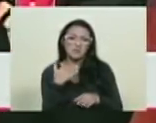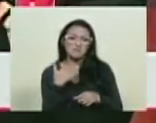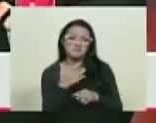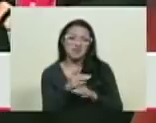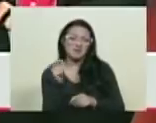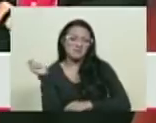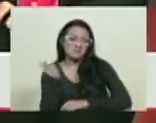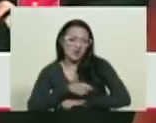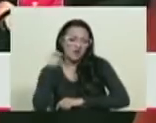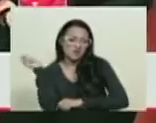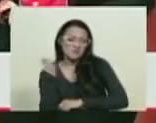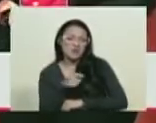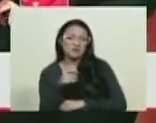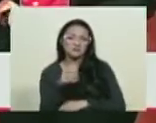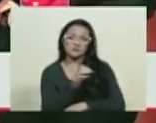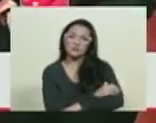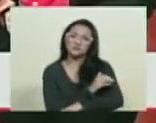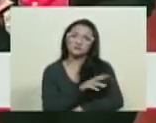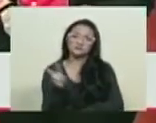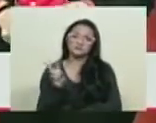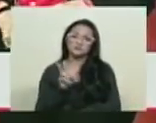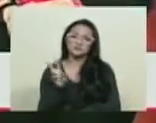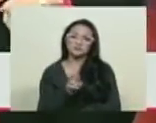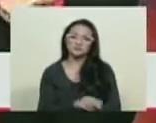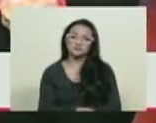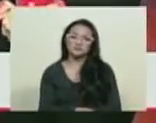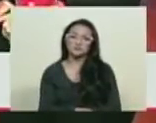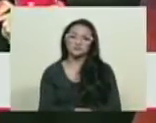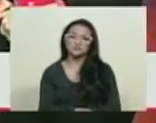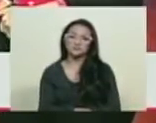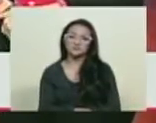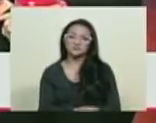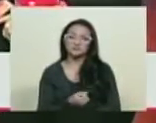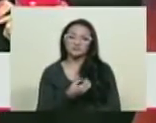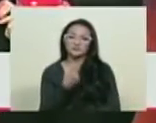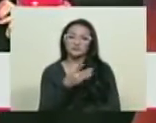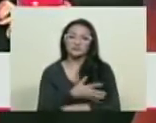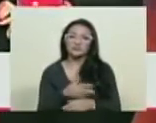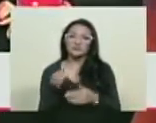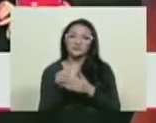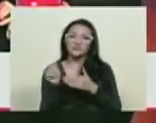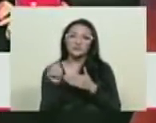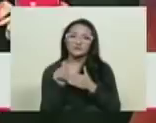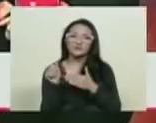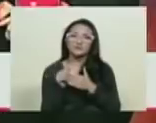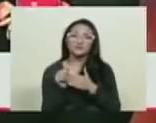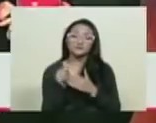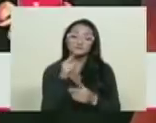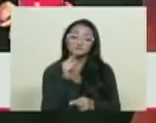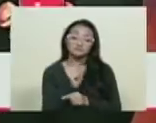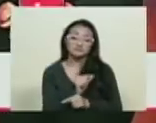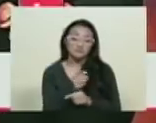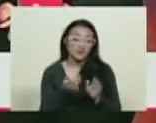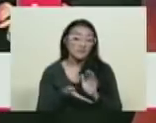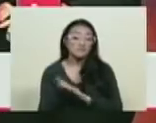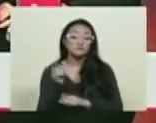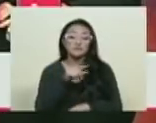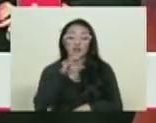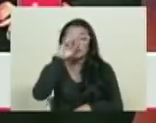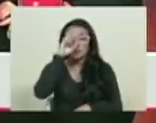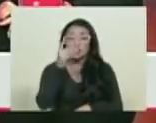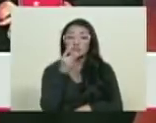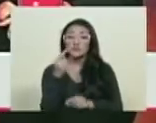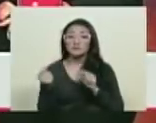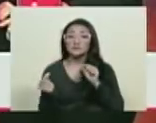manotean a la oposición venezolana ahorita le dieron un millón de dólares y les dijeron se van para república dominicana a